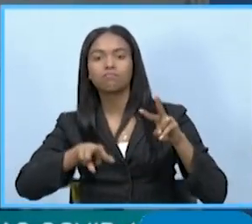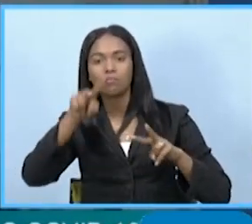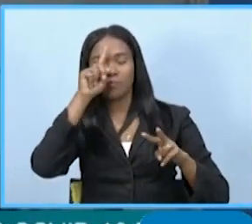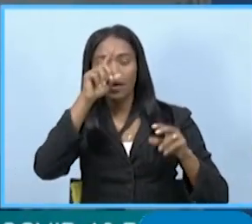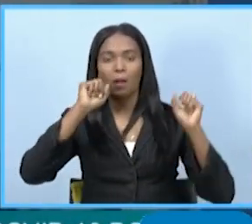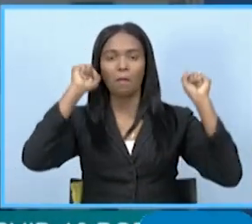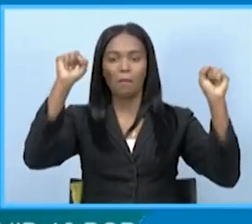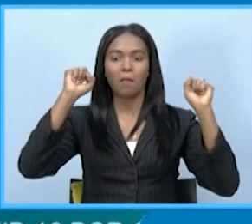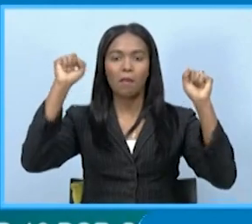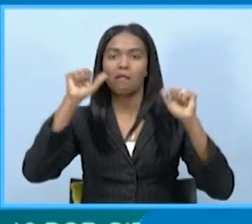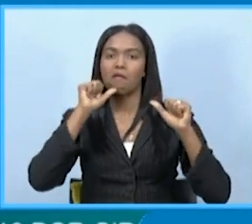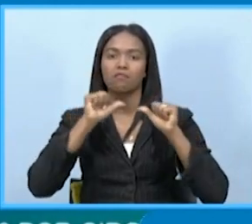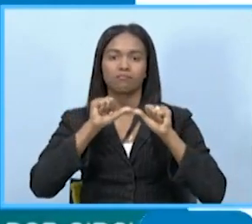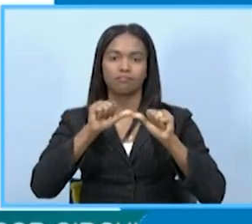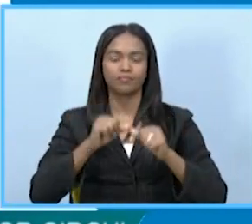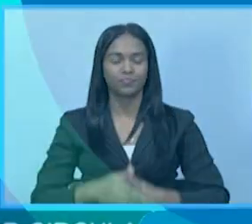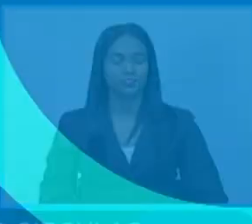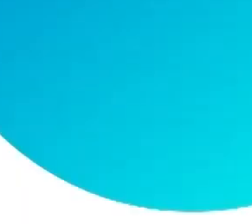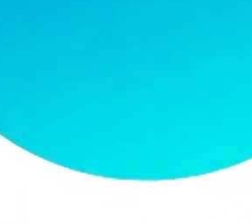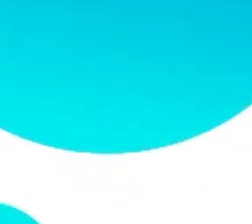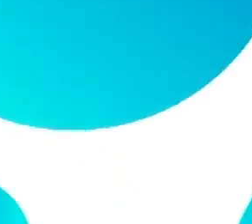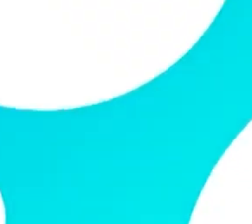las protestas.